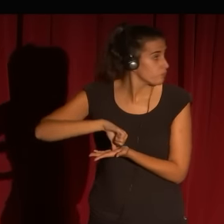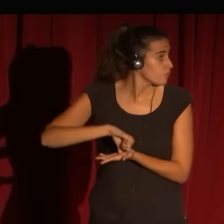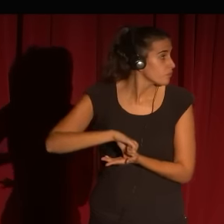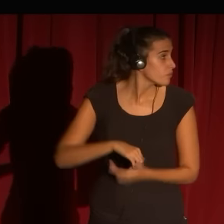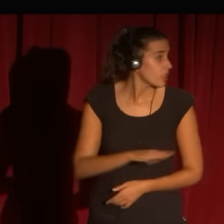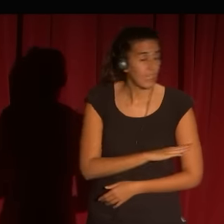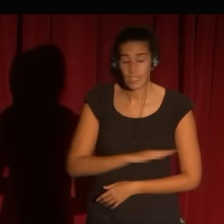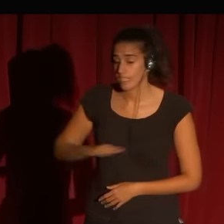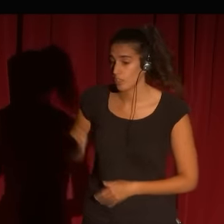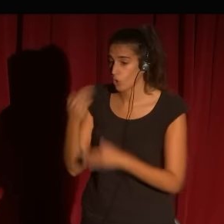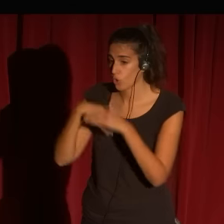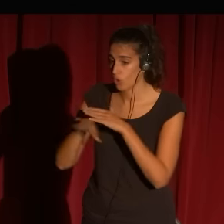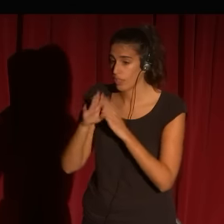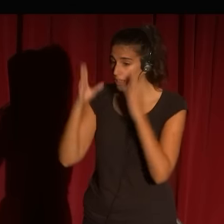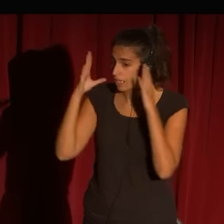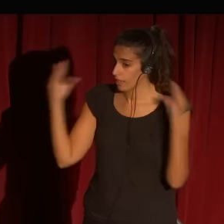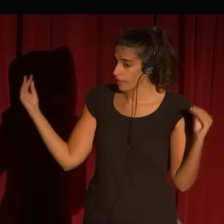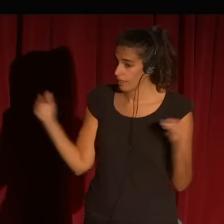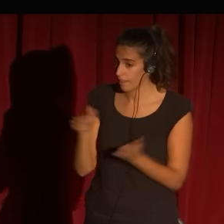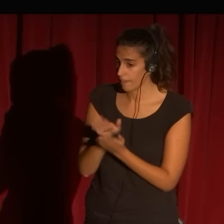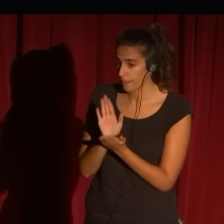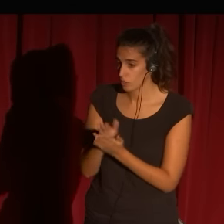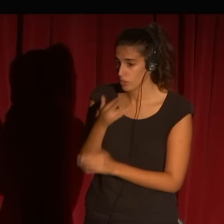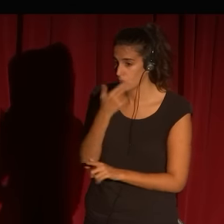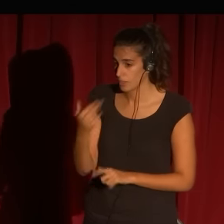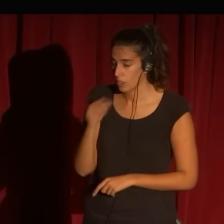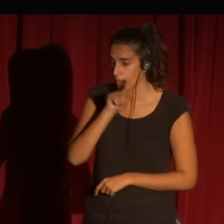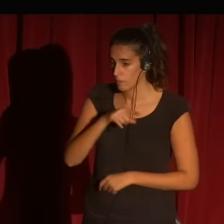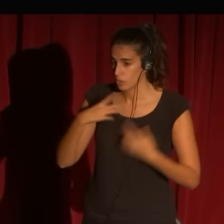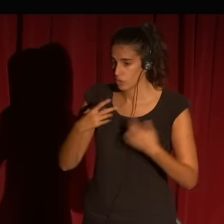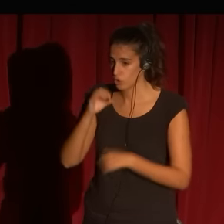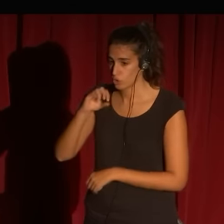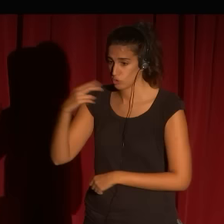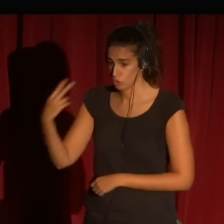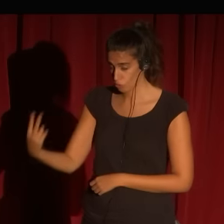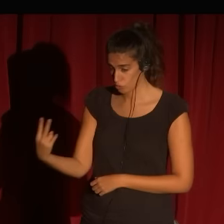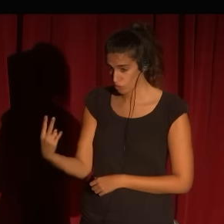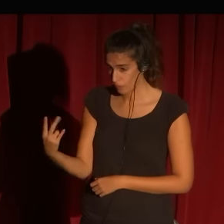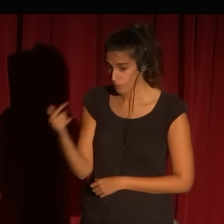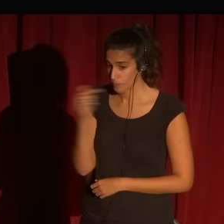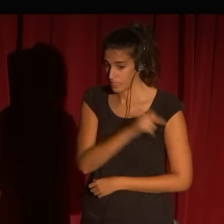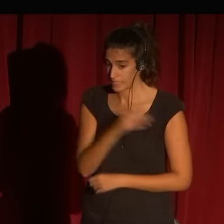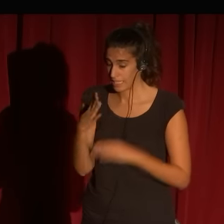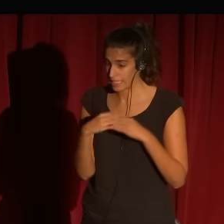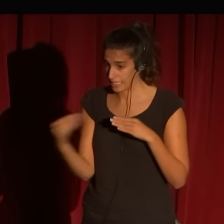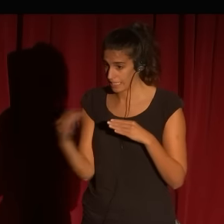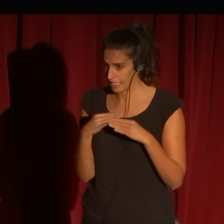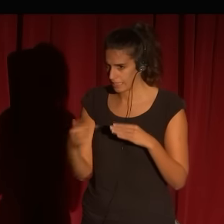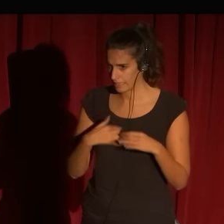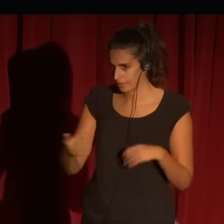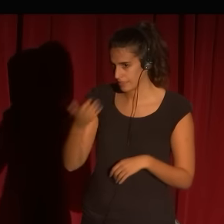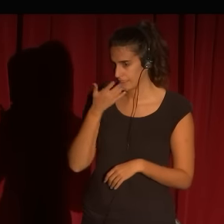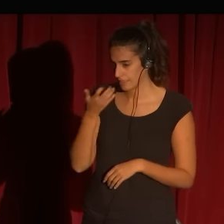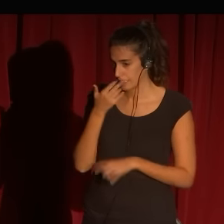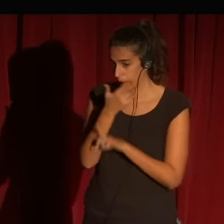retrato de un coleccionista holandés de conchas pintado en 1602 por hendri hsus Bueno Este es el tipo de cliente que tiene en mente quien está